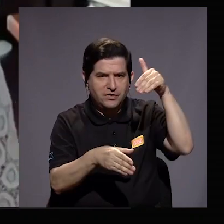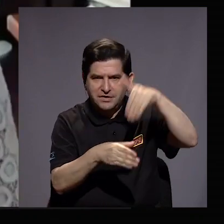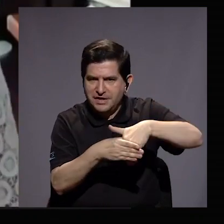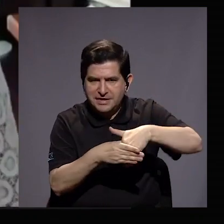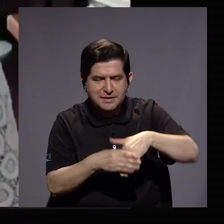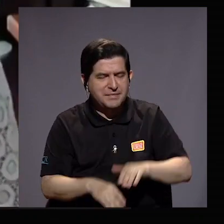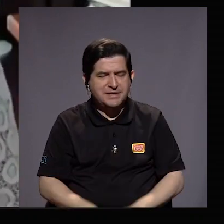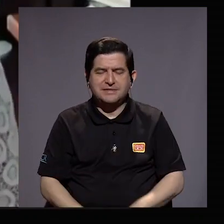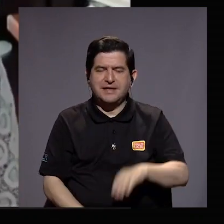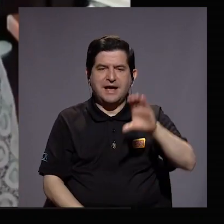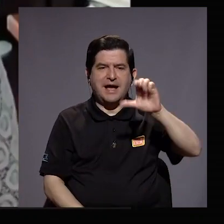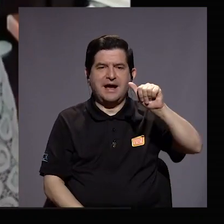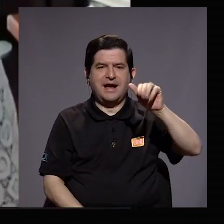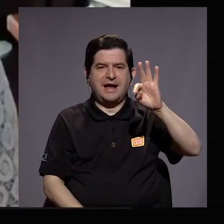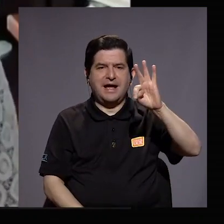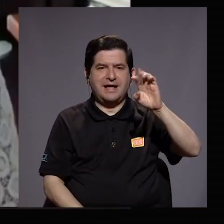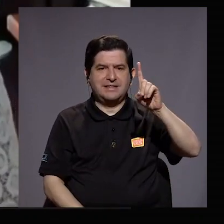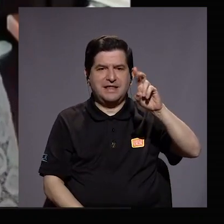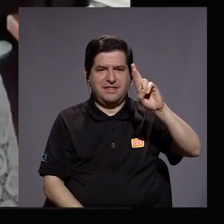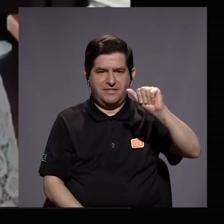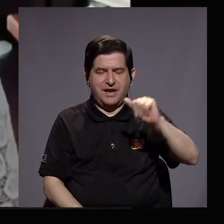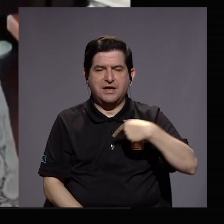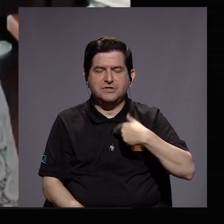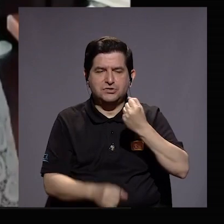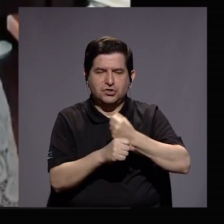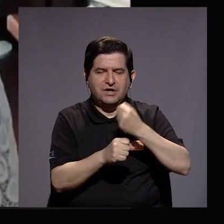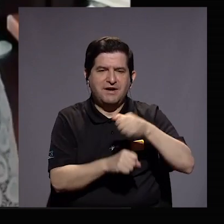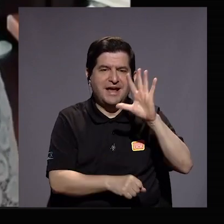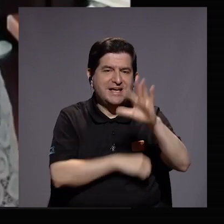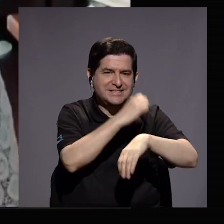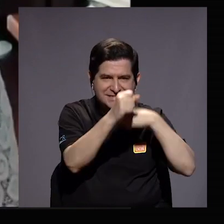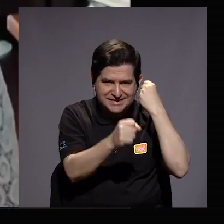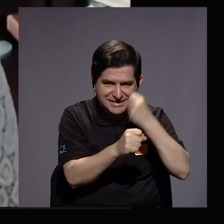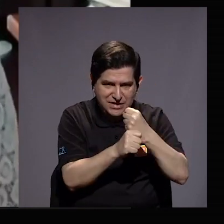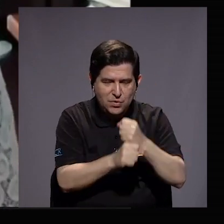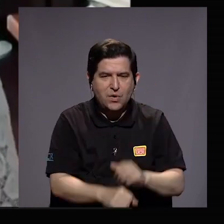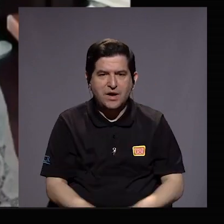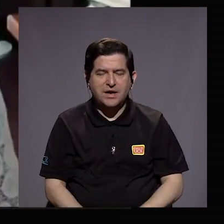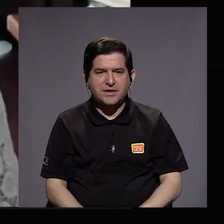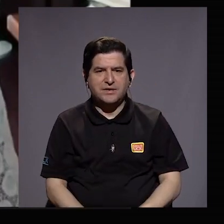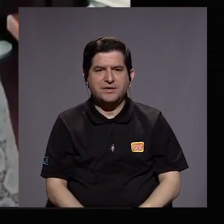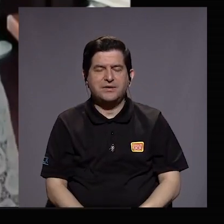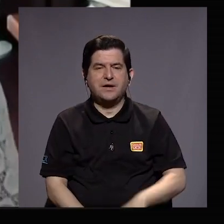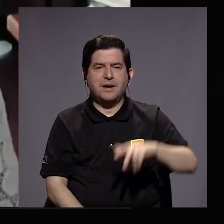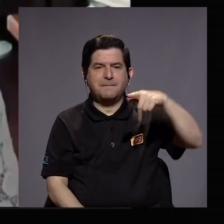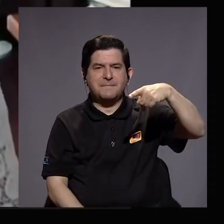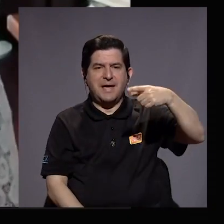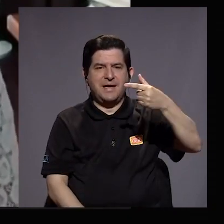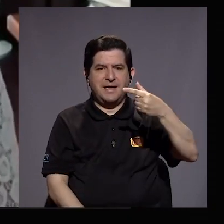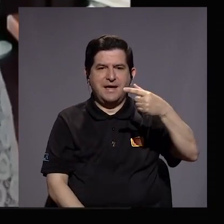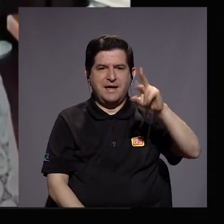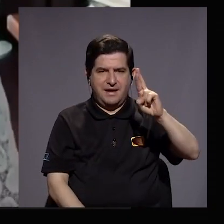yo no entré directamente a la cátedra, sino que trabajé 5 años en la Procuraduría General